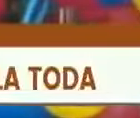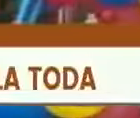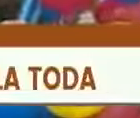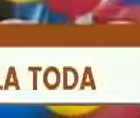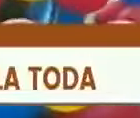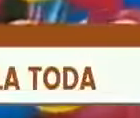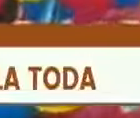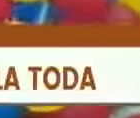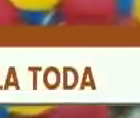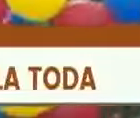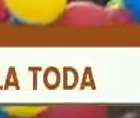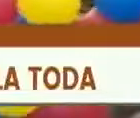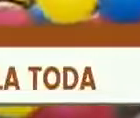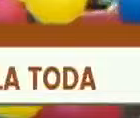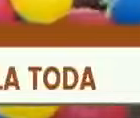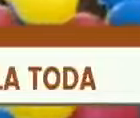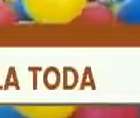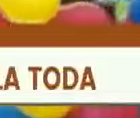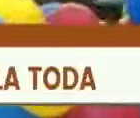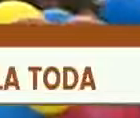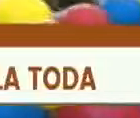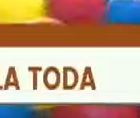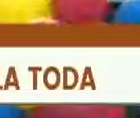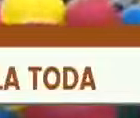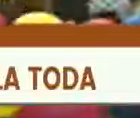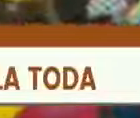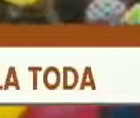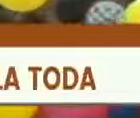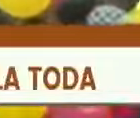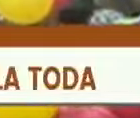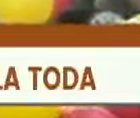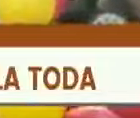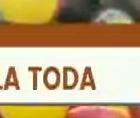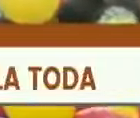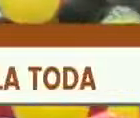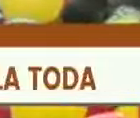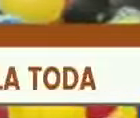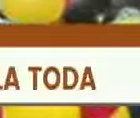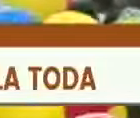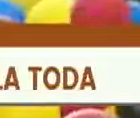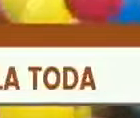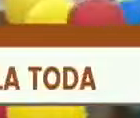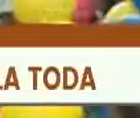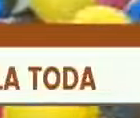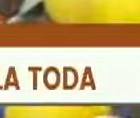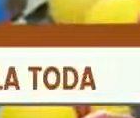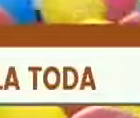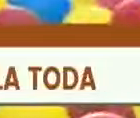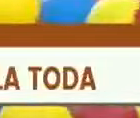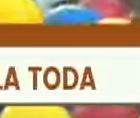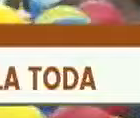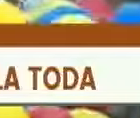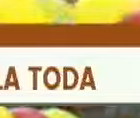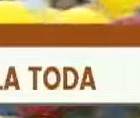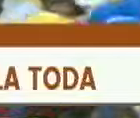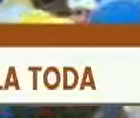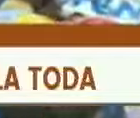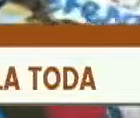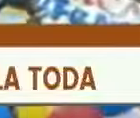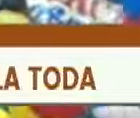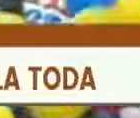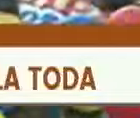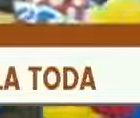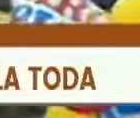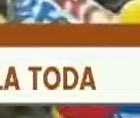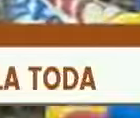liderado este gran cierre de campaña en el estado bolivariano de Nueva Esparta, donde un mar de pueblo se ha